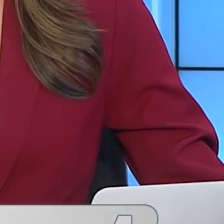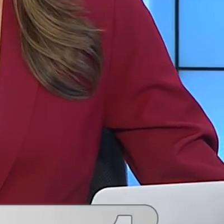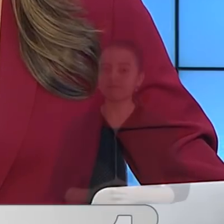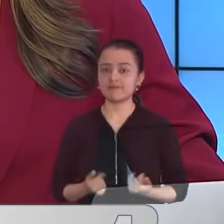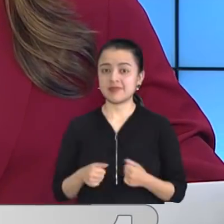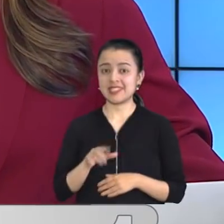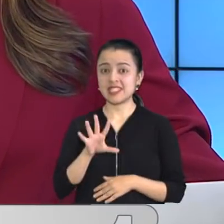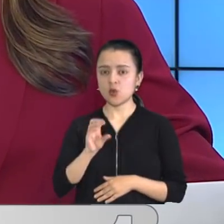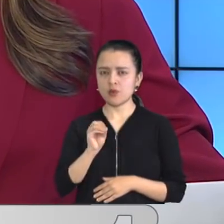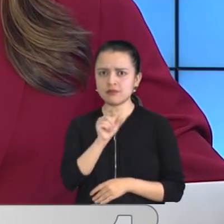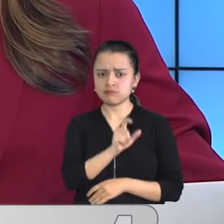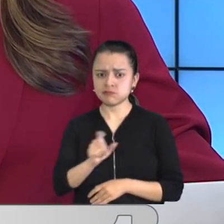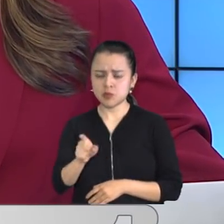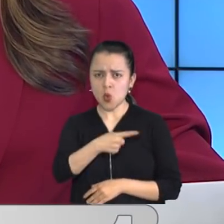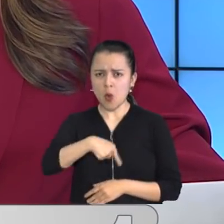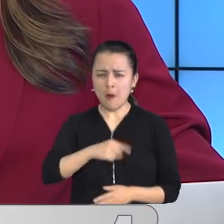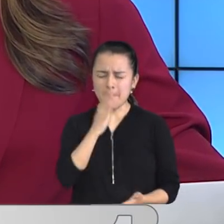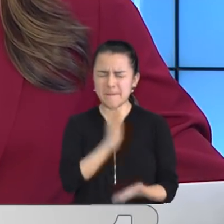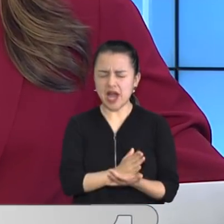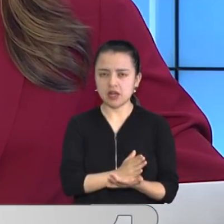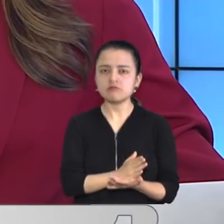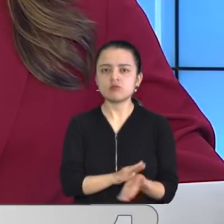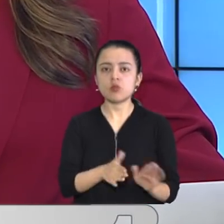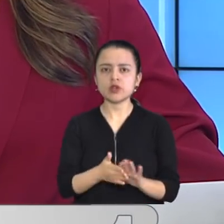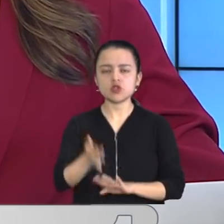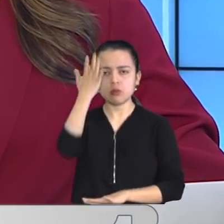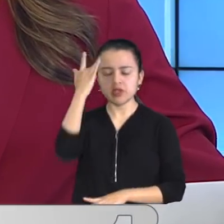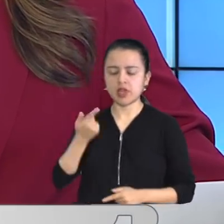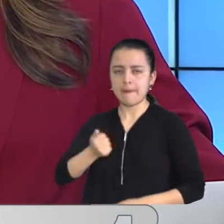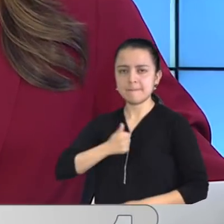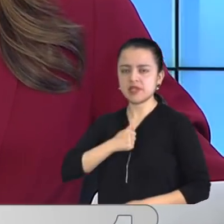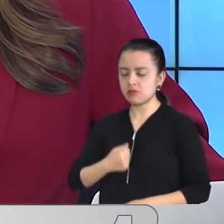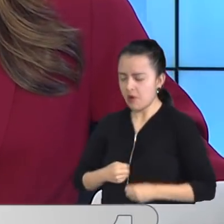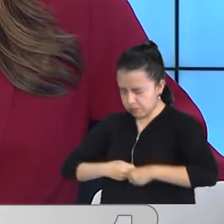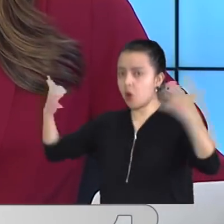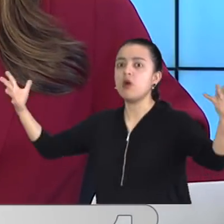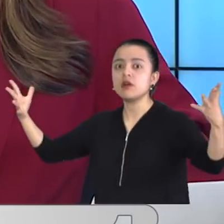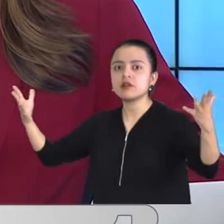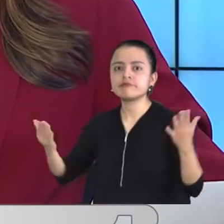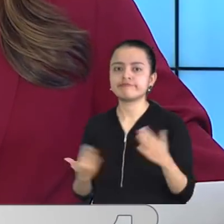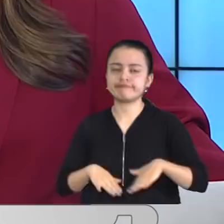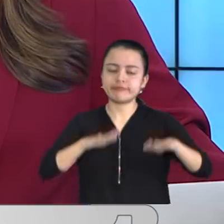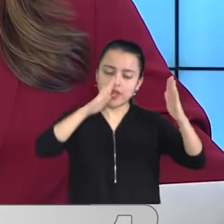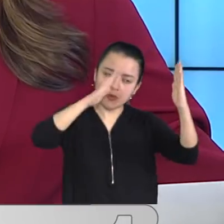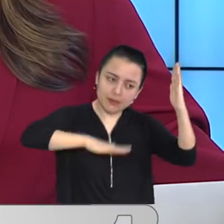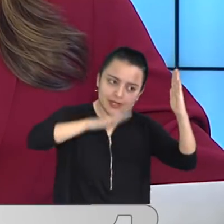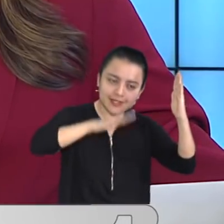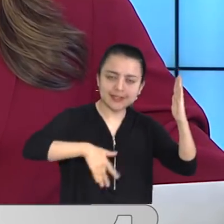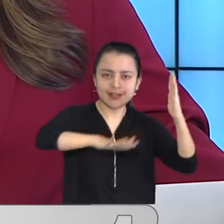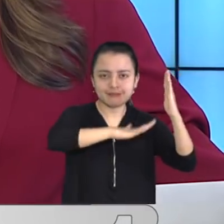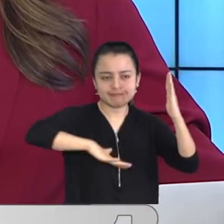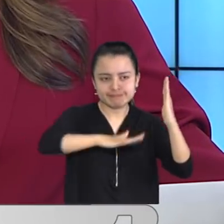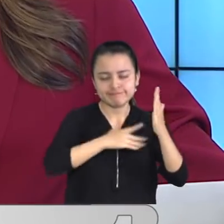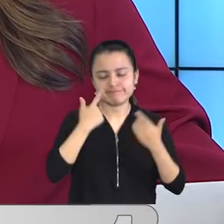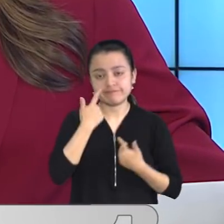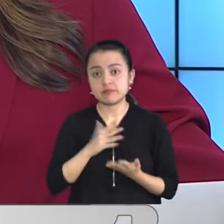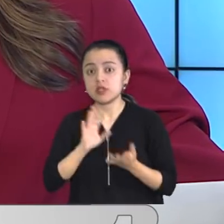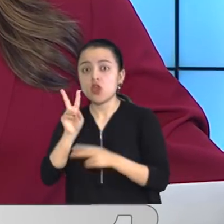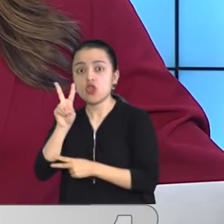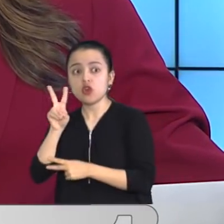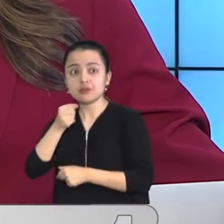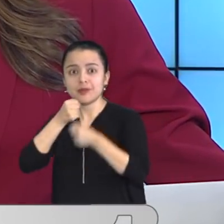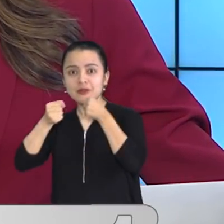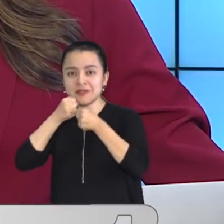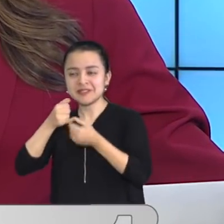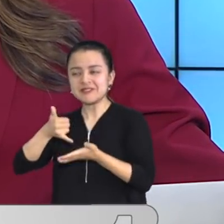Al menos 50 muertos deja un ataque suicida en una mezquita en la ciudad afgana de Kunduz. Dos periodistas fueron condecorados con